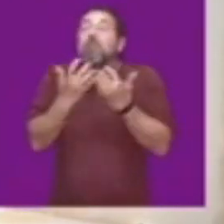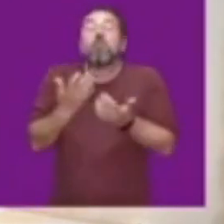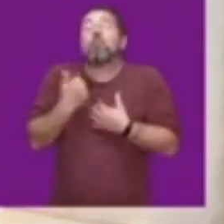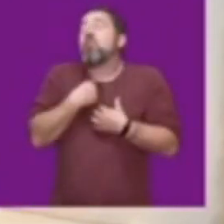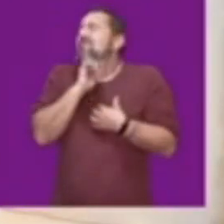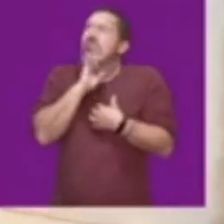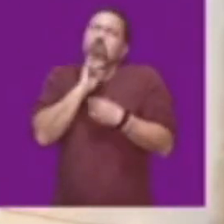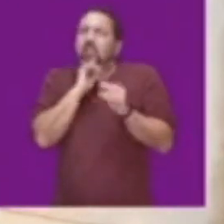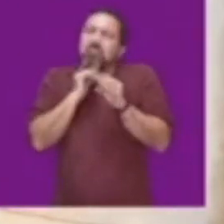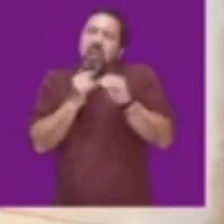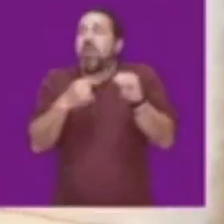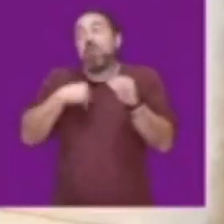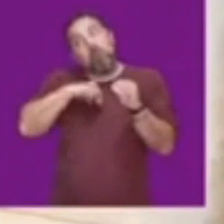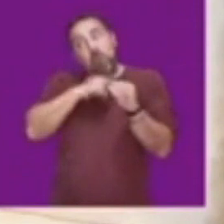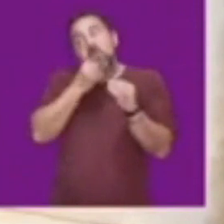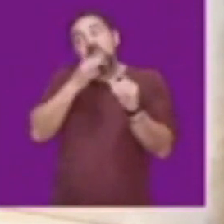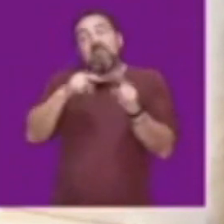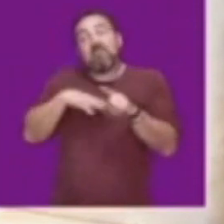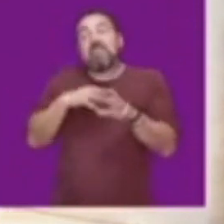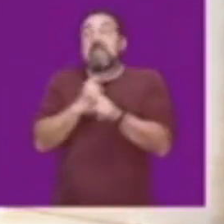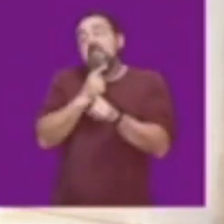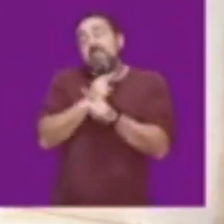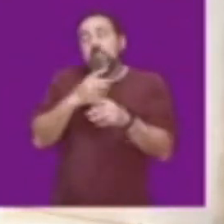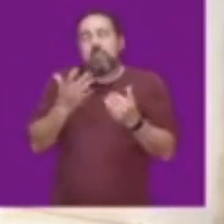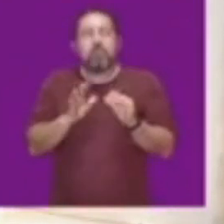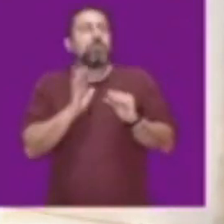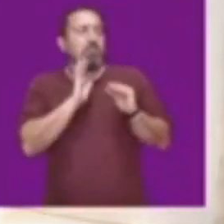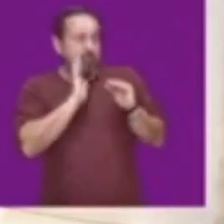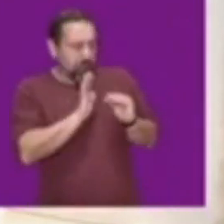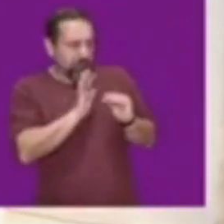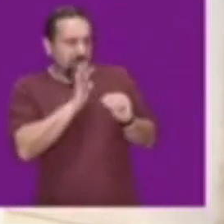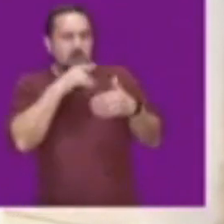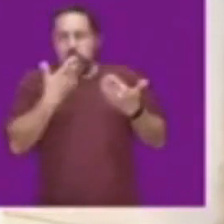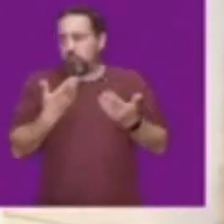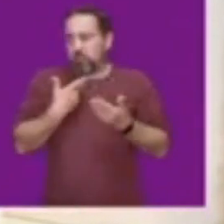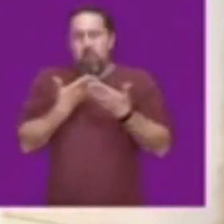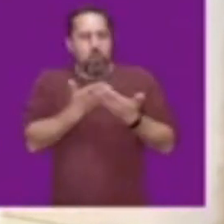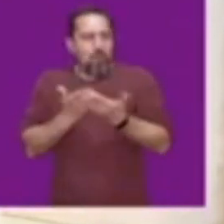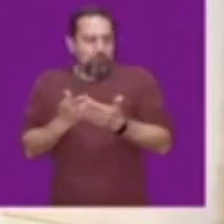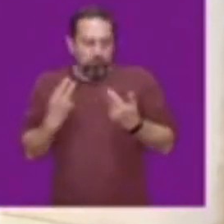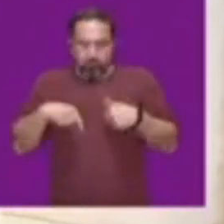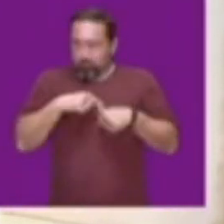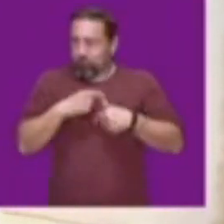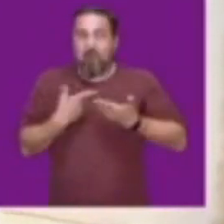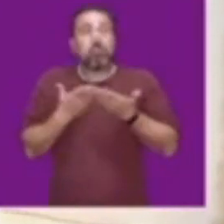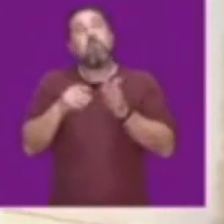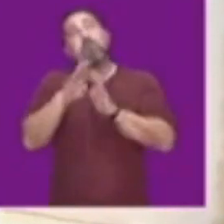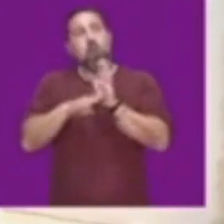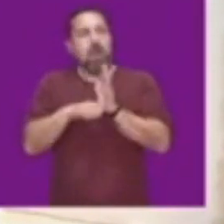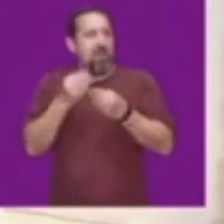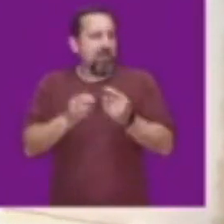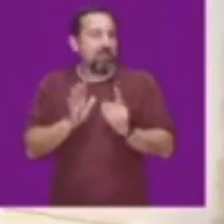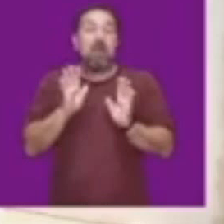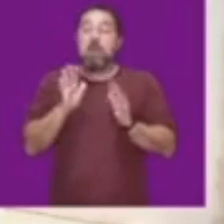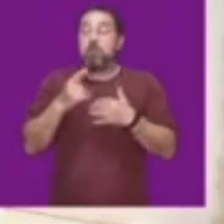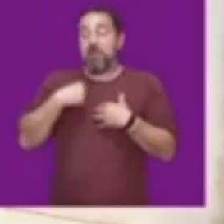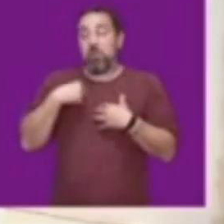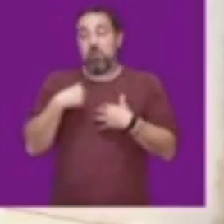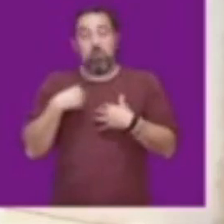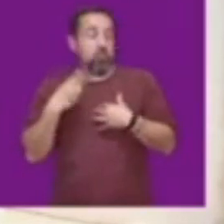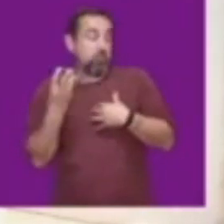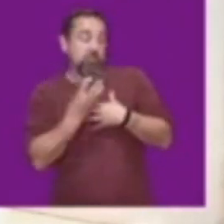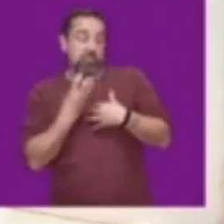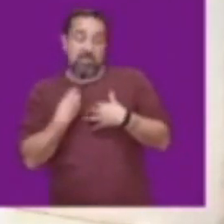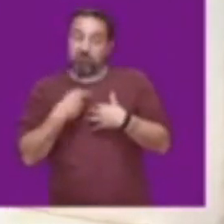leído, y estoy muy contenta y muy nerviosa. Bueno, nosotros vamos a ayudar a hacer el programa, ¿de acuerdo? Pero no estamos